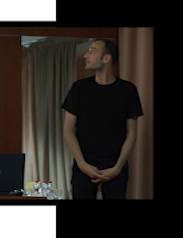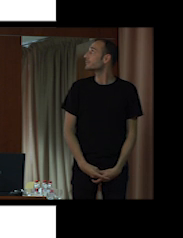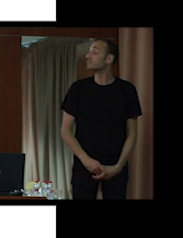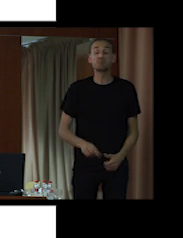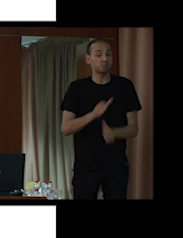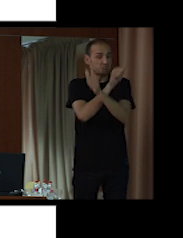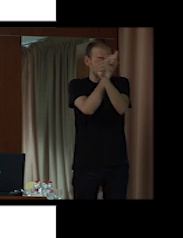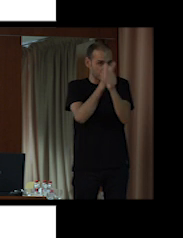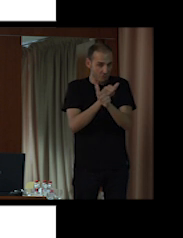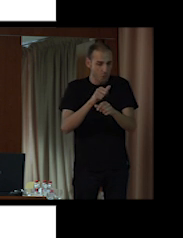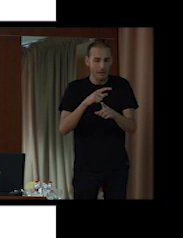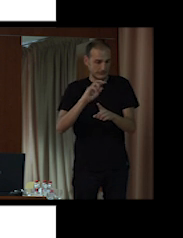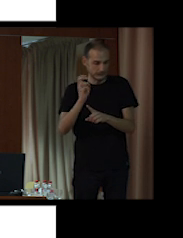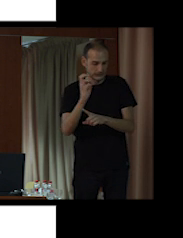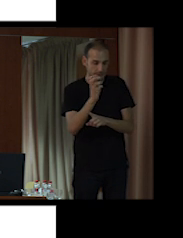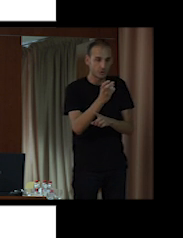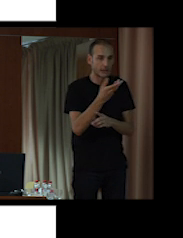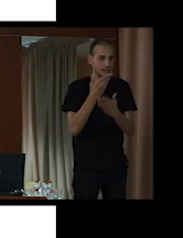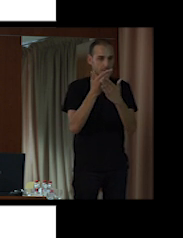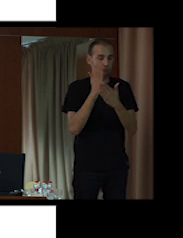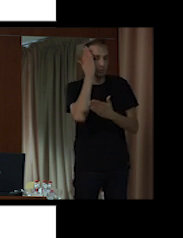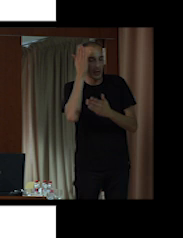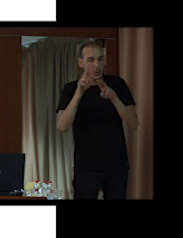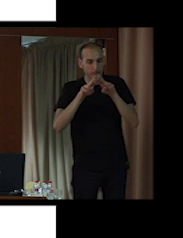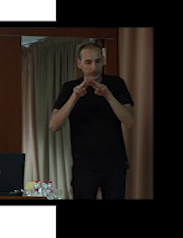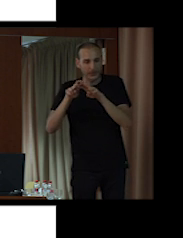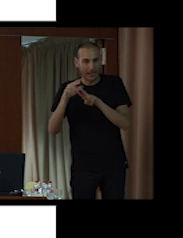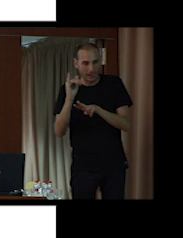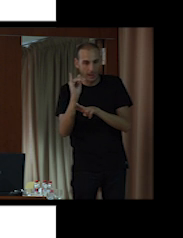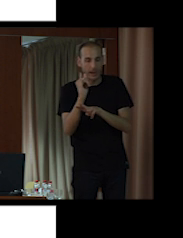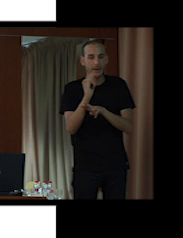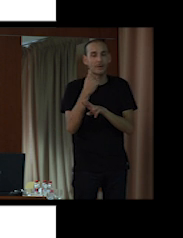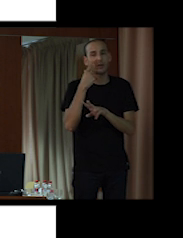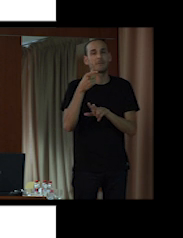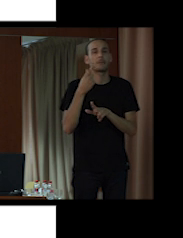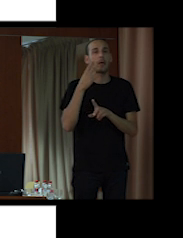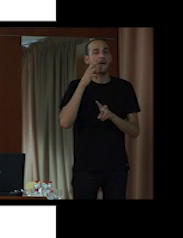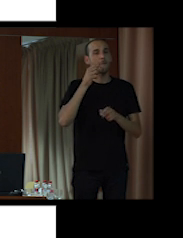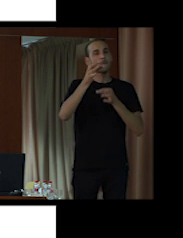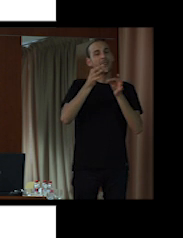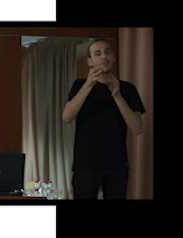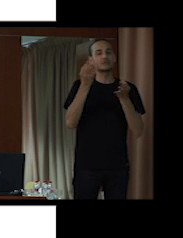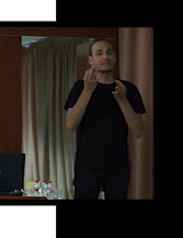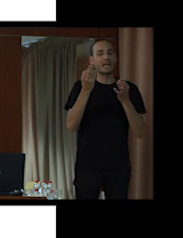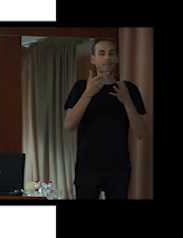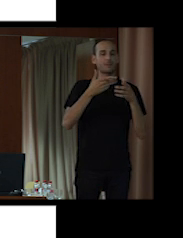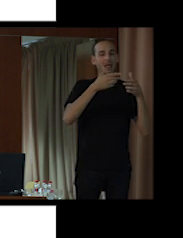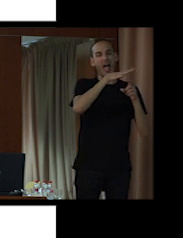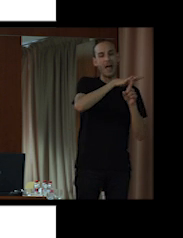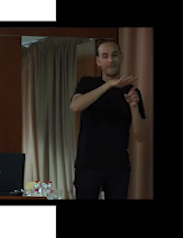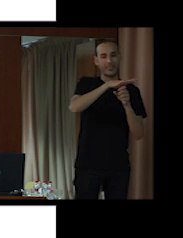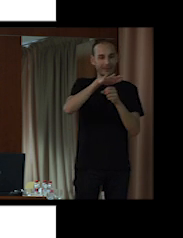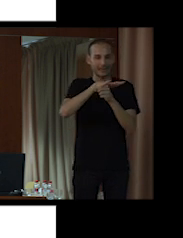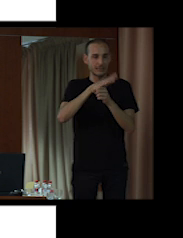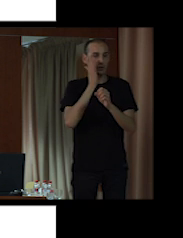Tenemos otros métodos de estudiar el sueño, lo que pasa es que ahí lo que hacemos es medir facetas del sueño. Por ejemplo, las poligrafías cardiorrespiratorias solo nos